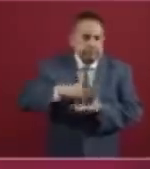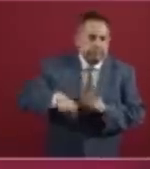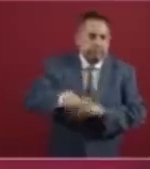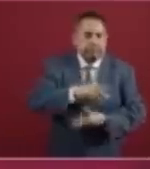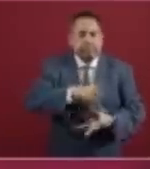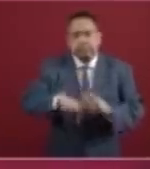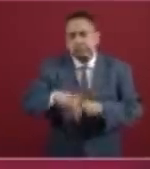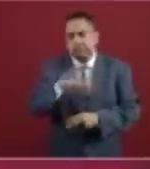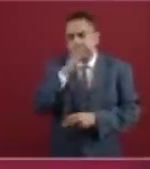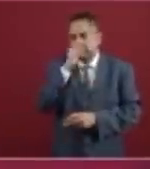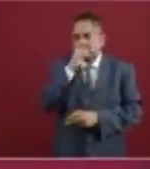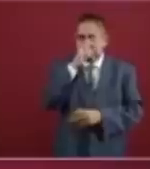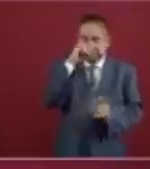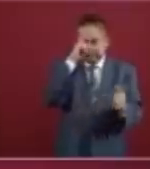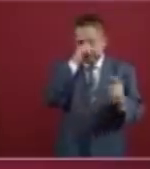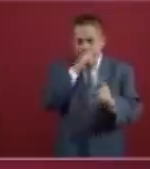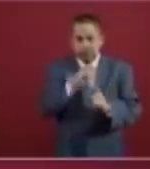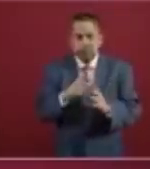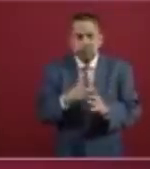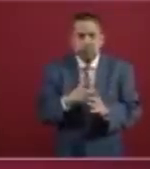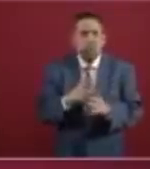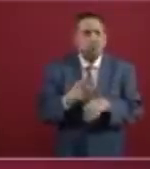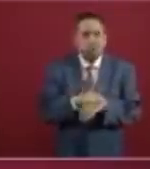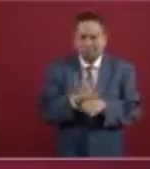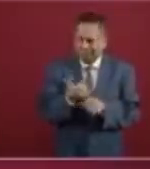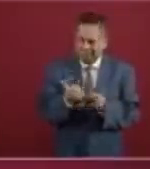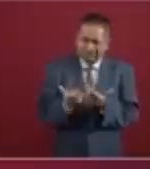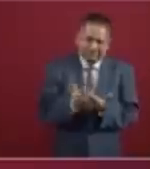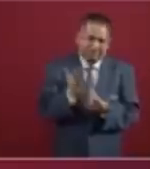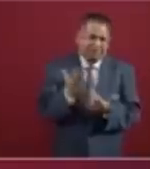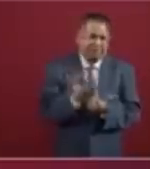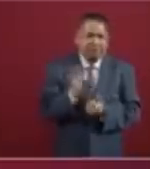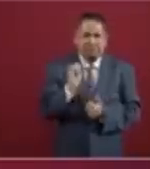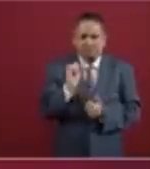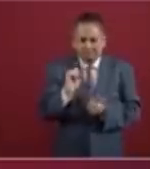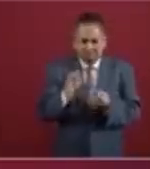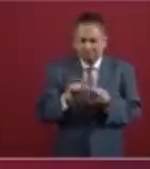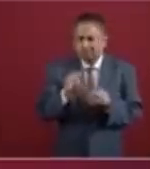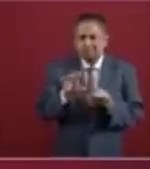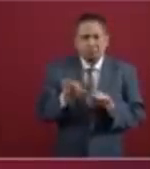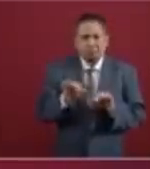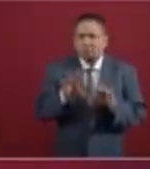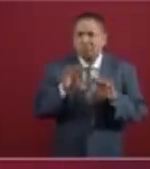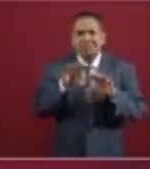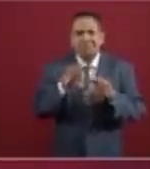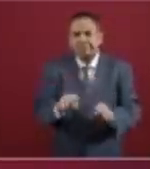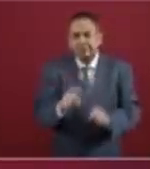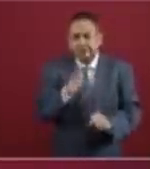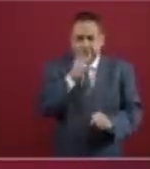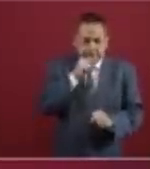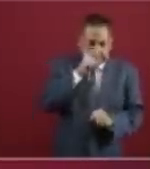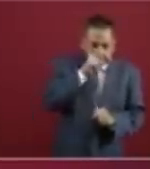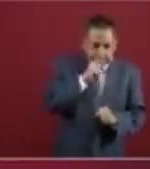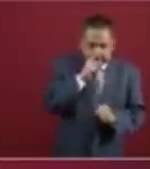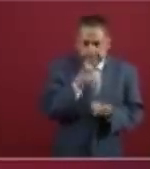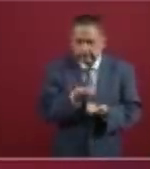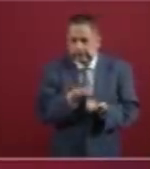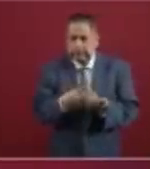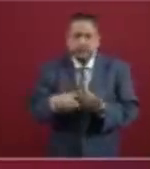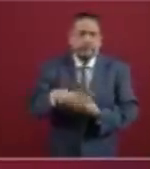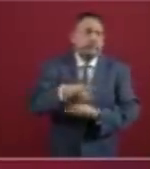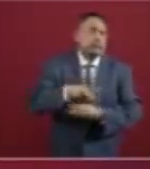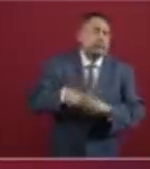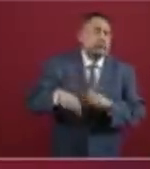cuanto a lo raquítico, lo limitado, lo insuficiente del salario,